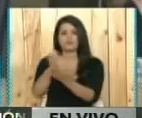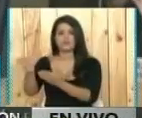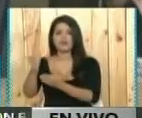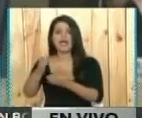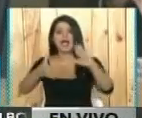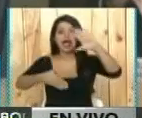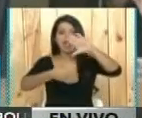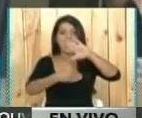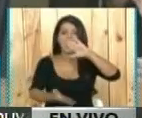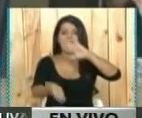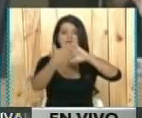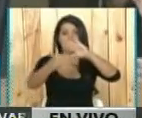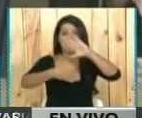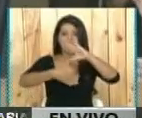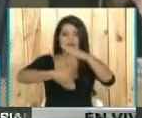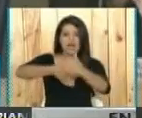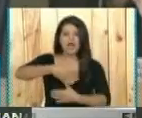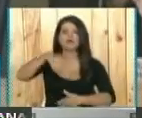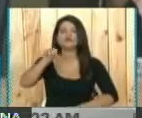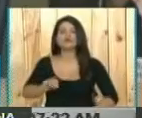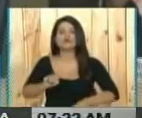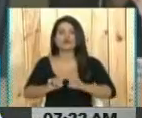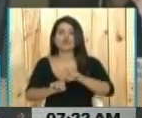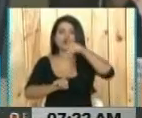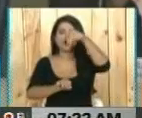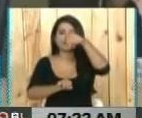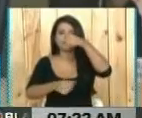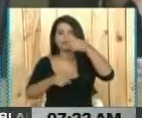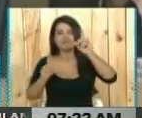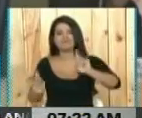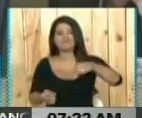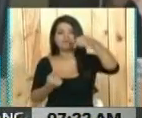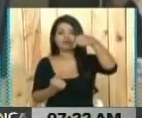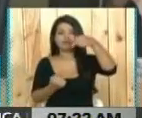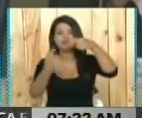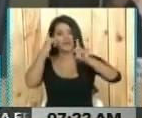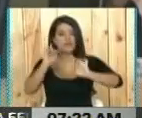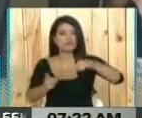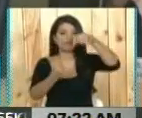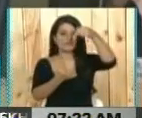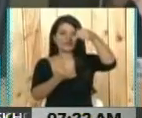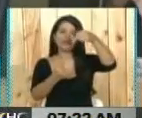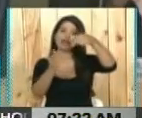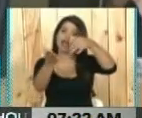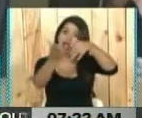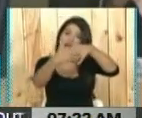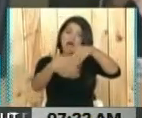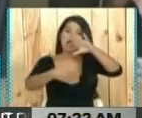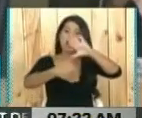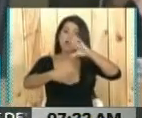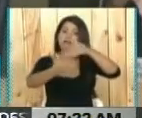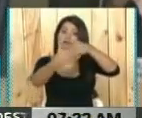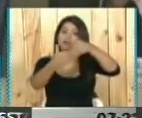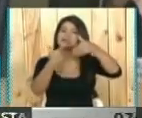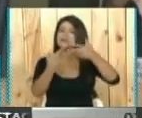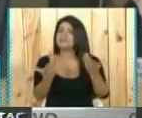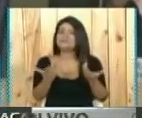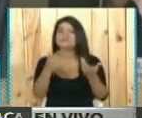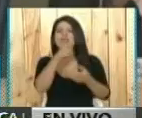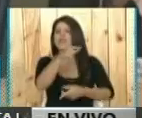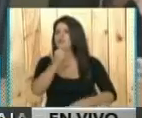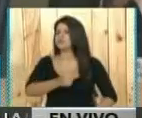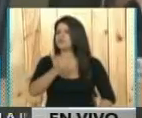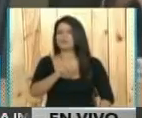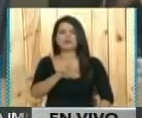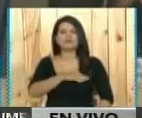del sur, dos fuerzas contrapuestas entre quienes propugnan la vigencia de un sistema que niega los derechos